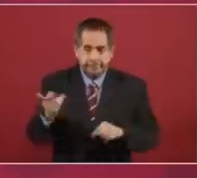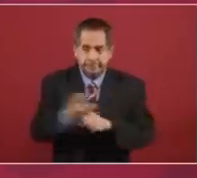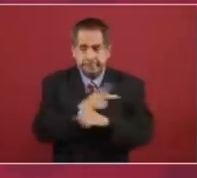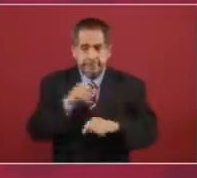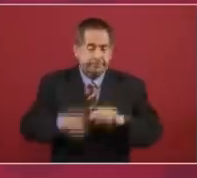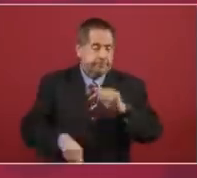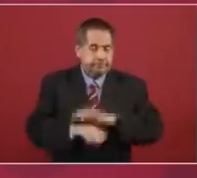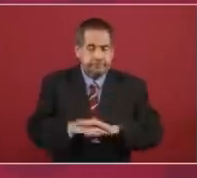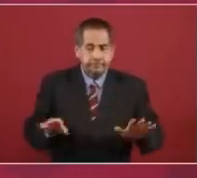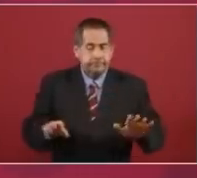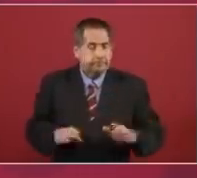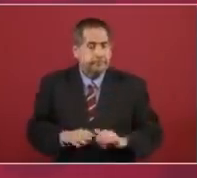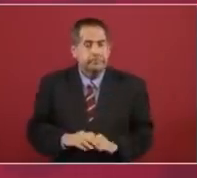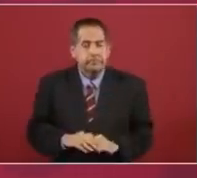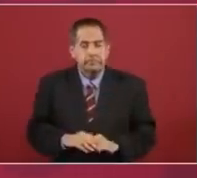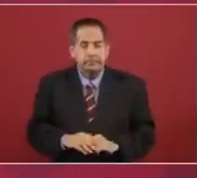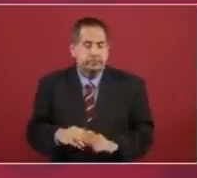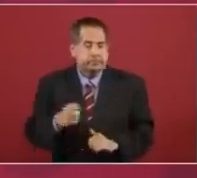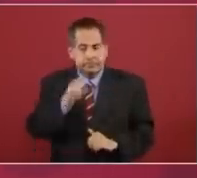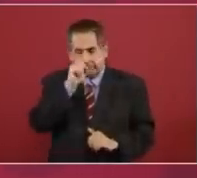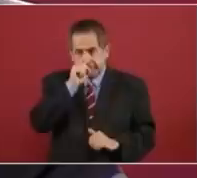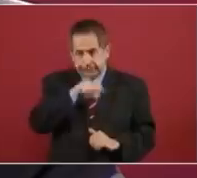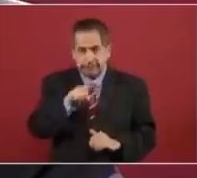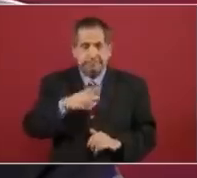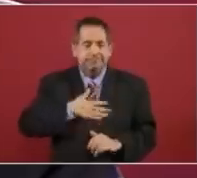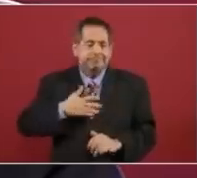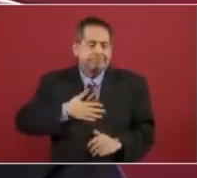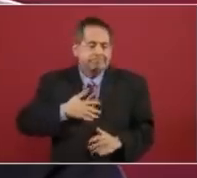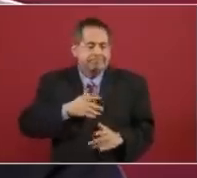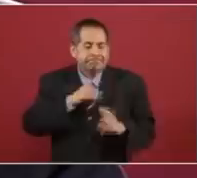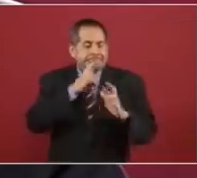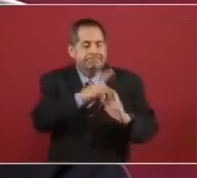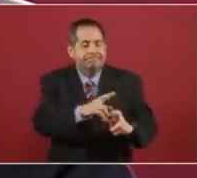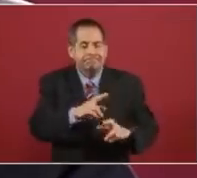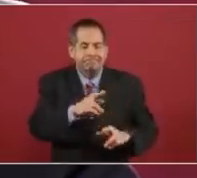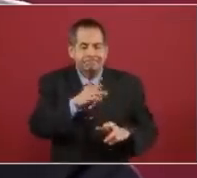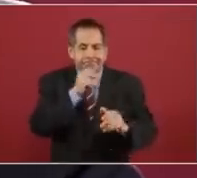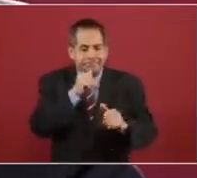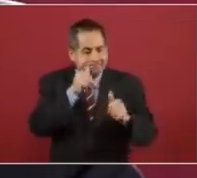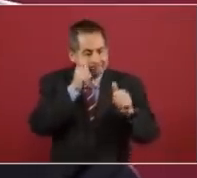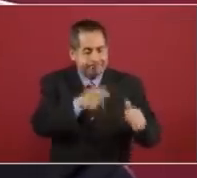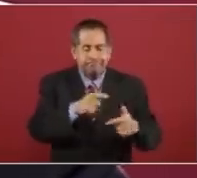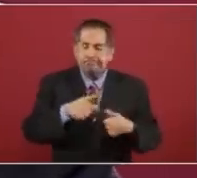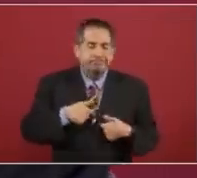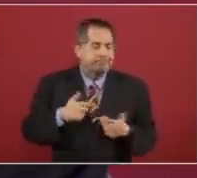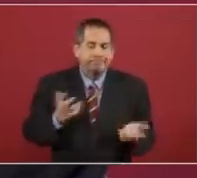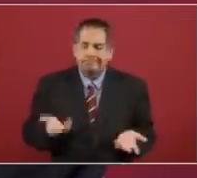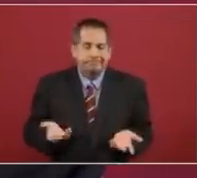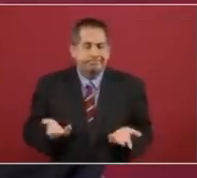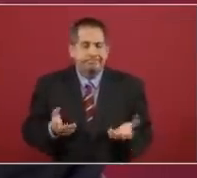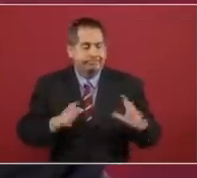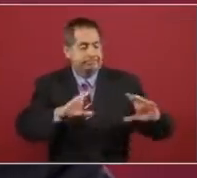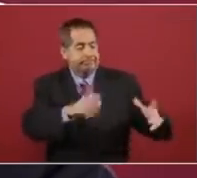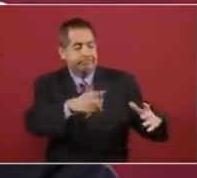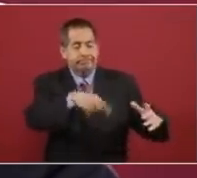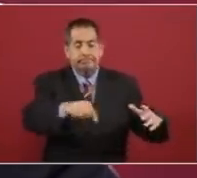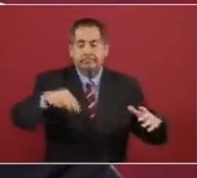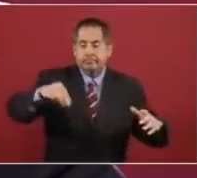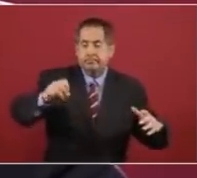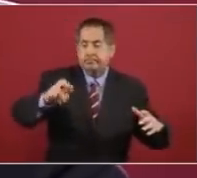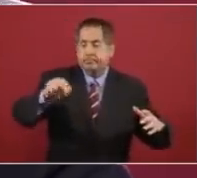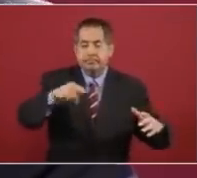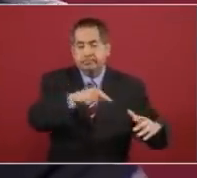terminó. Entonces, no me corresponde atender asuntos de